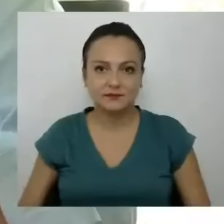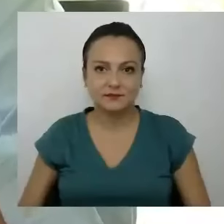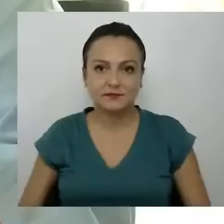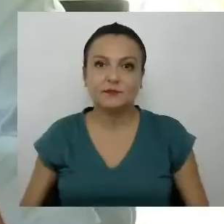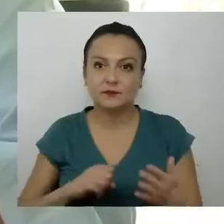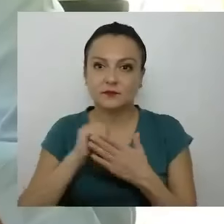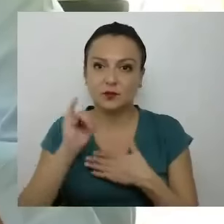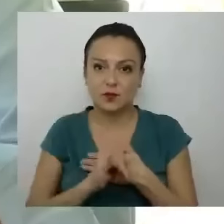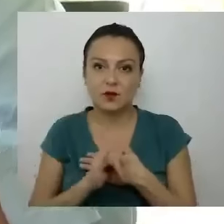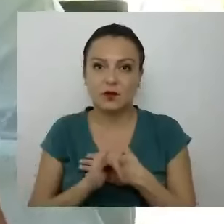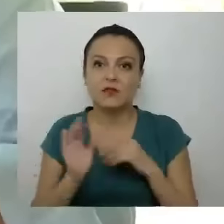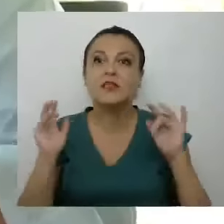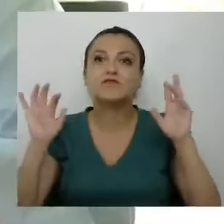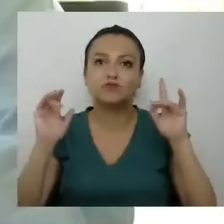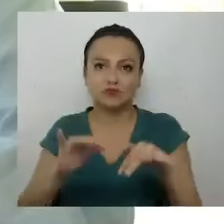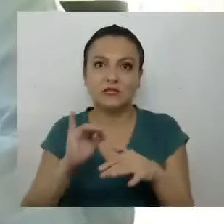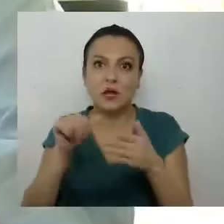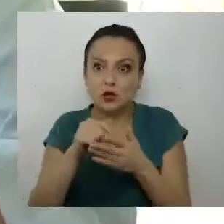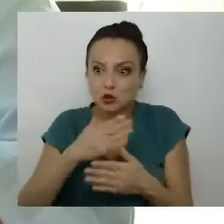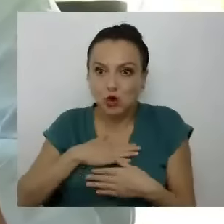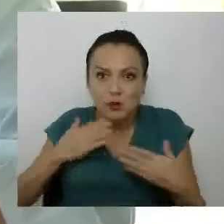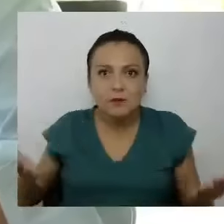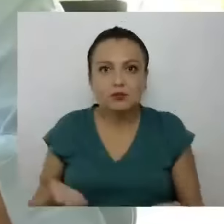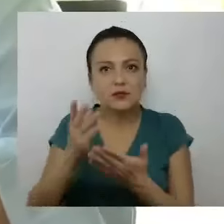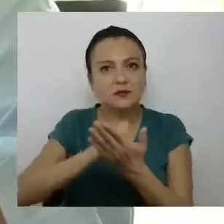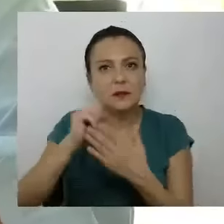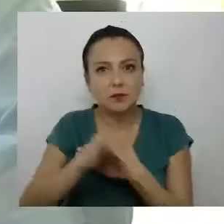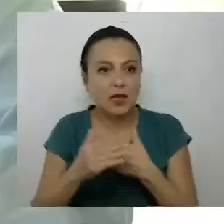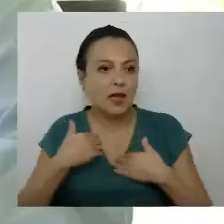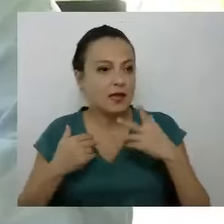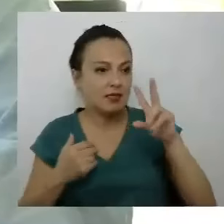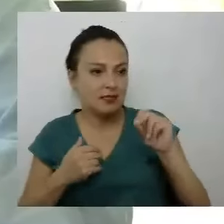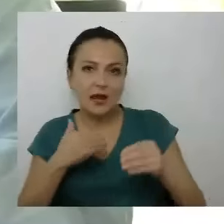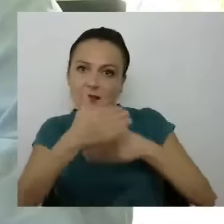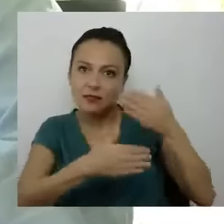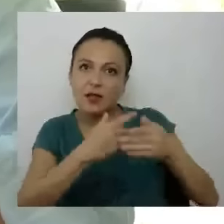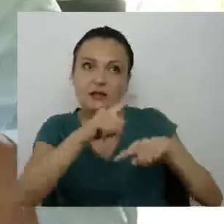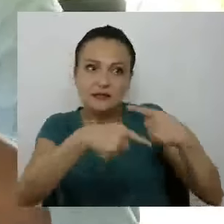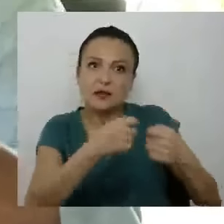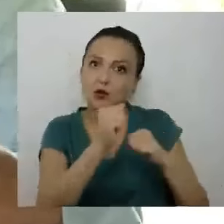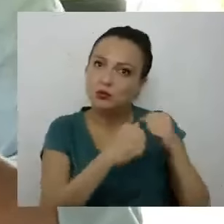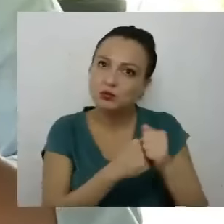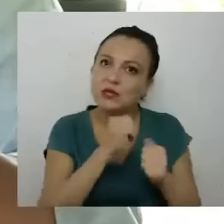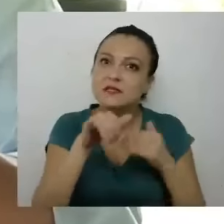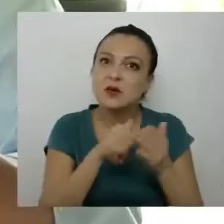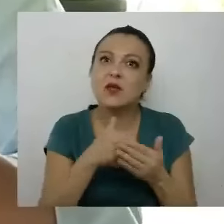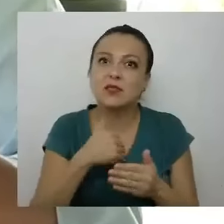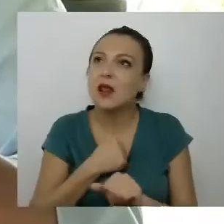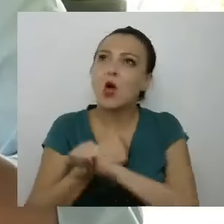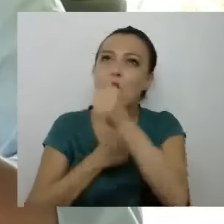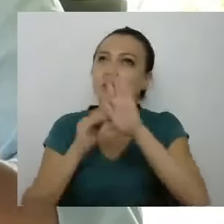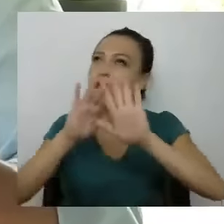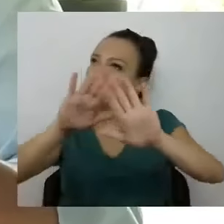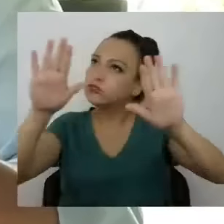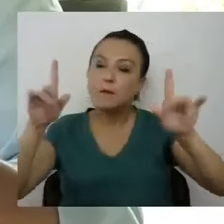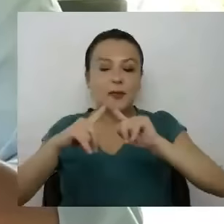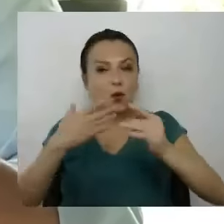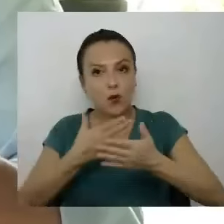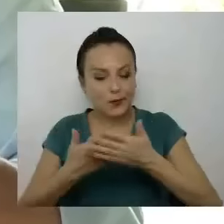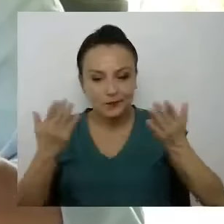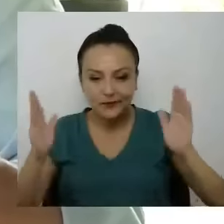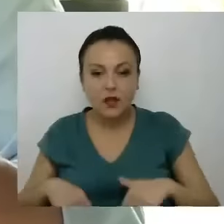de repoblamiento que yo impulsé. Y hay 30 en proceso de construcción. San José hoy tiene otra cara. Pero bueno, lo cierto